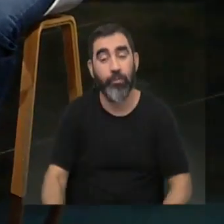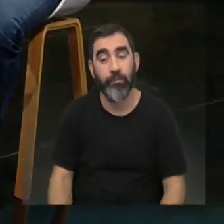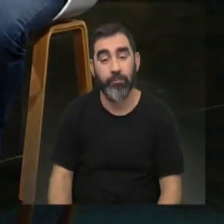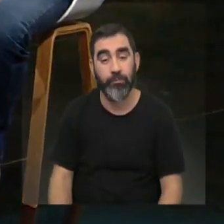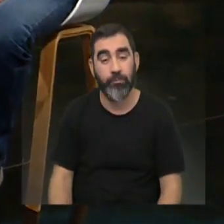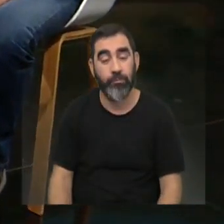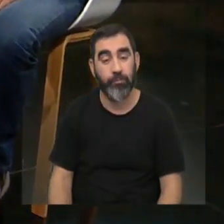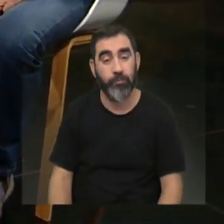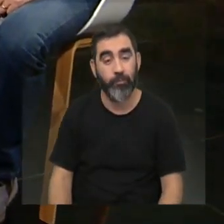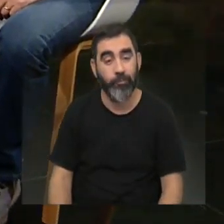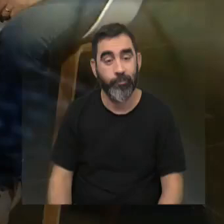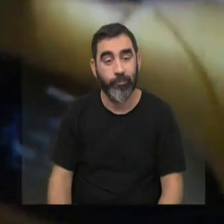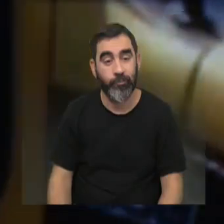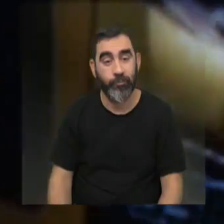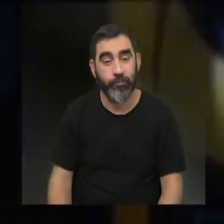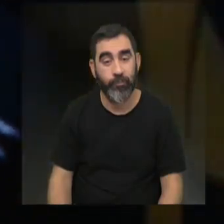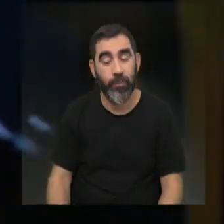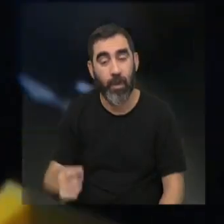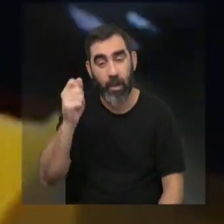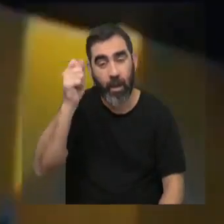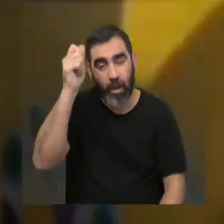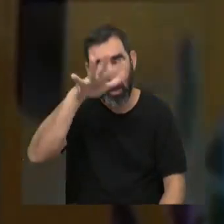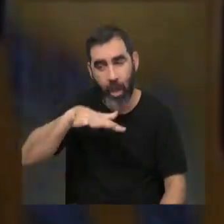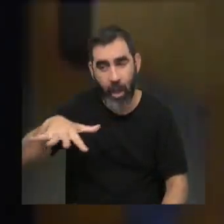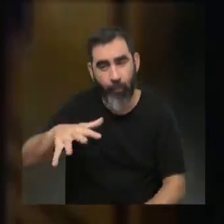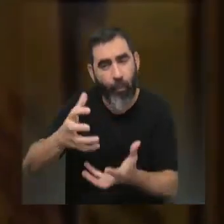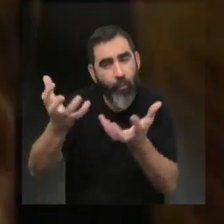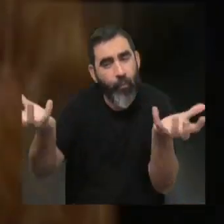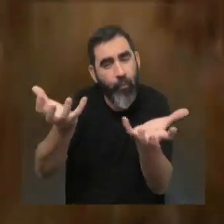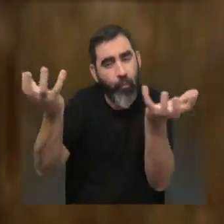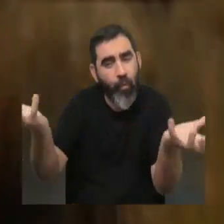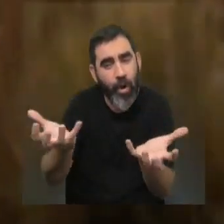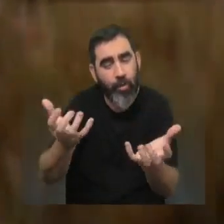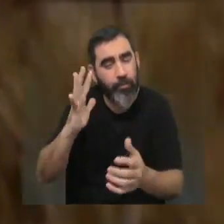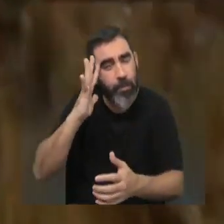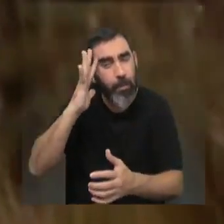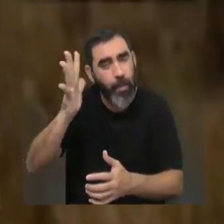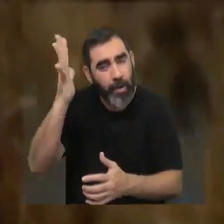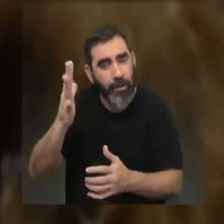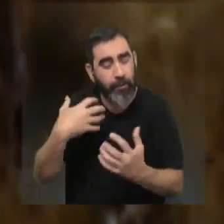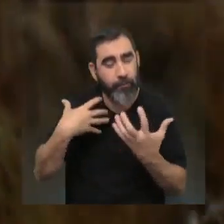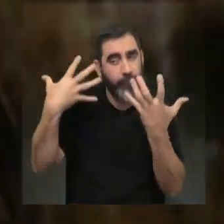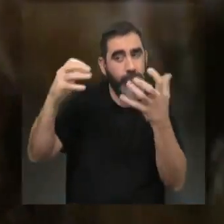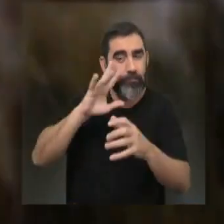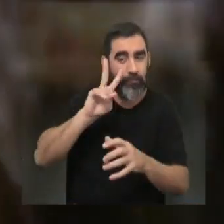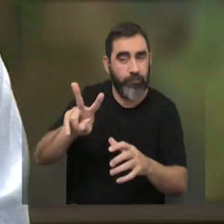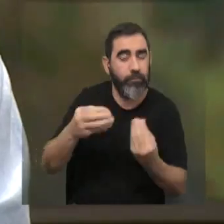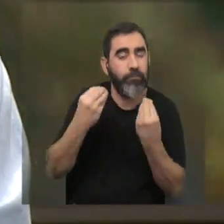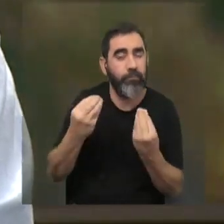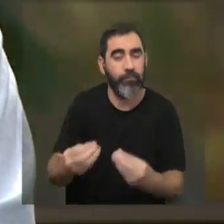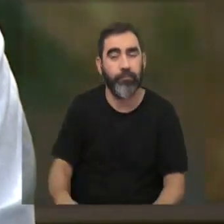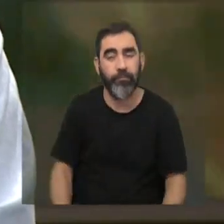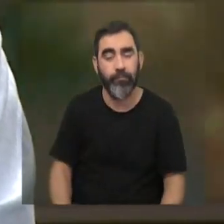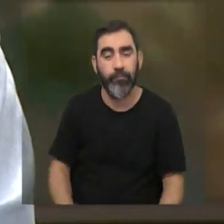A ver, vemos un campo con fuego y lo asociamos a una imagen que no quisiéramos ver. ¿Qué pasa? Exactamente.